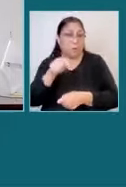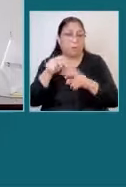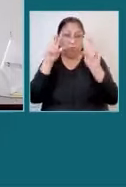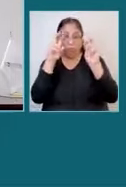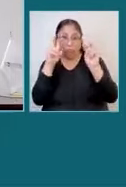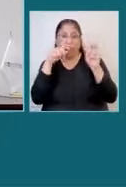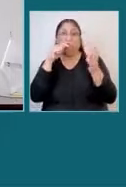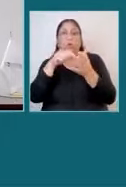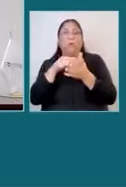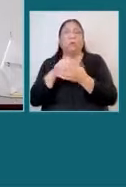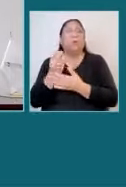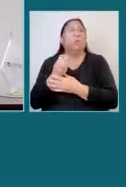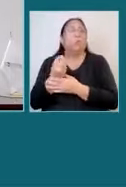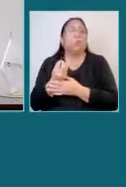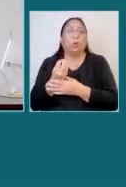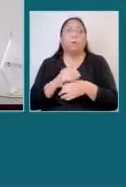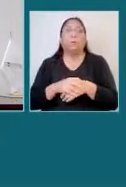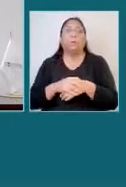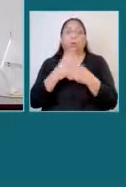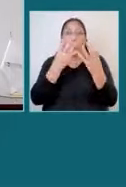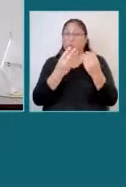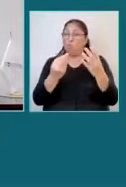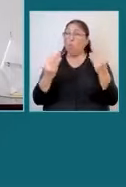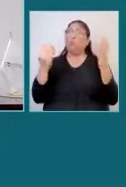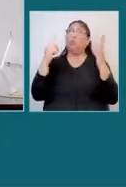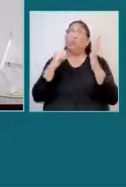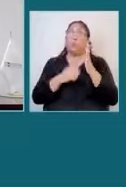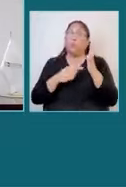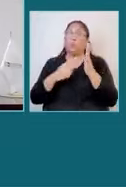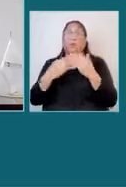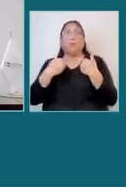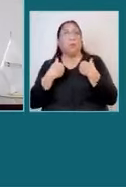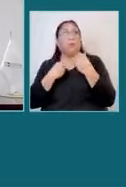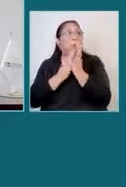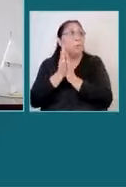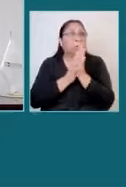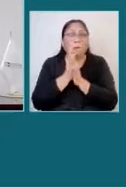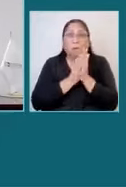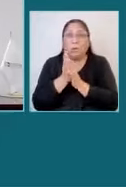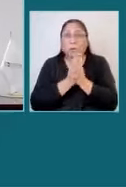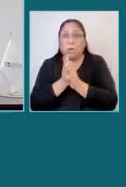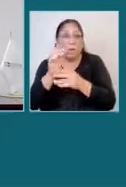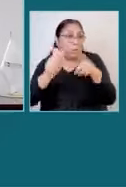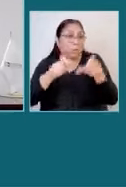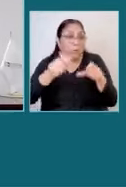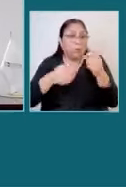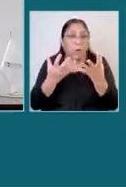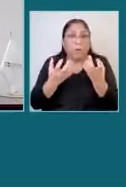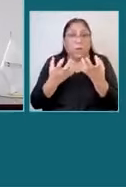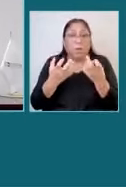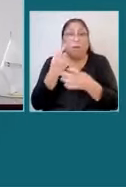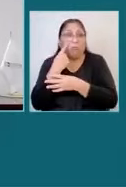inversión, porque muchas veces tenemos mucho interés de parte del público de poder conocer